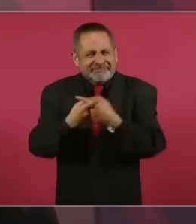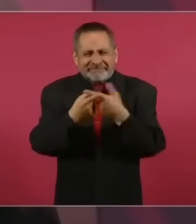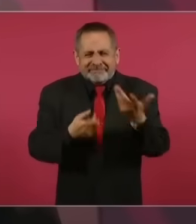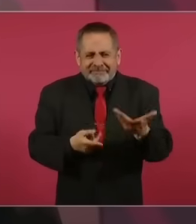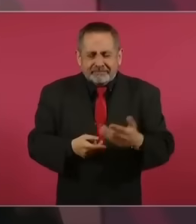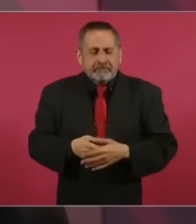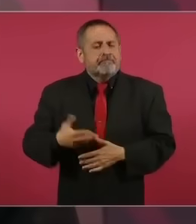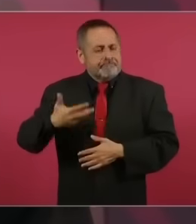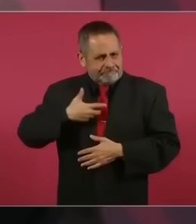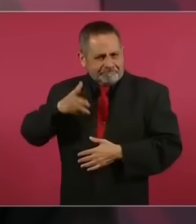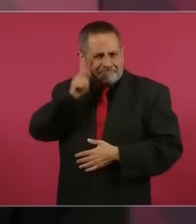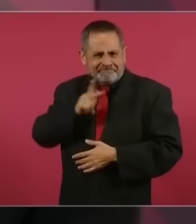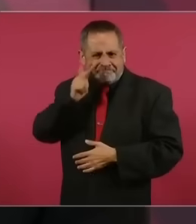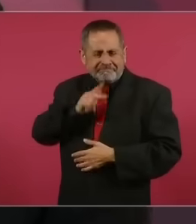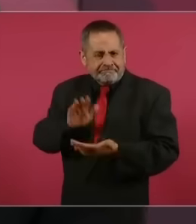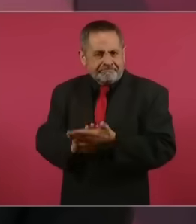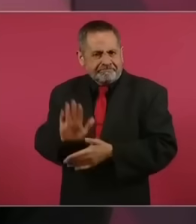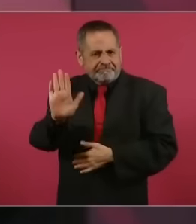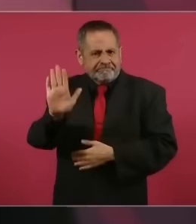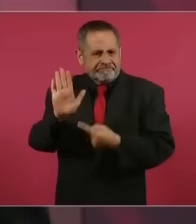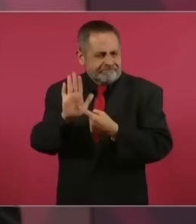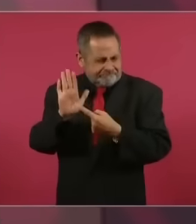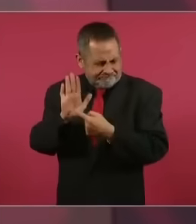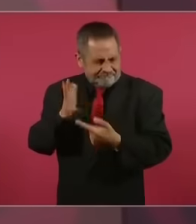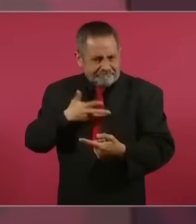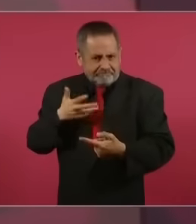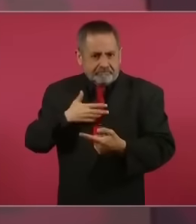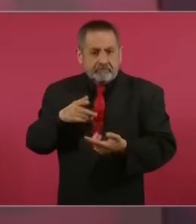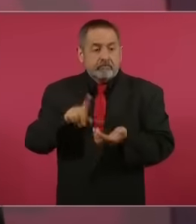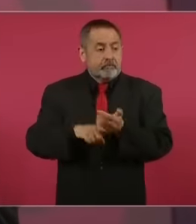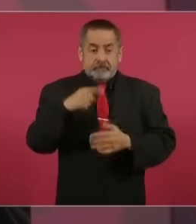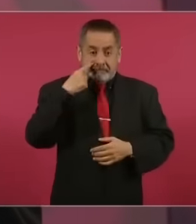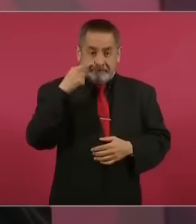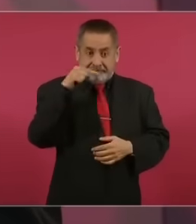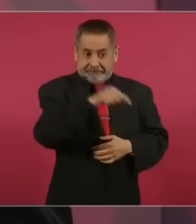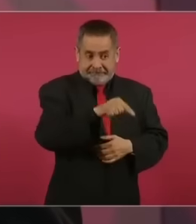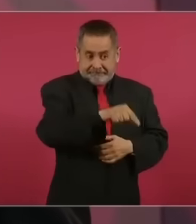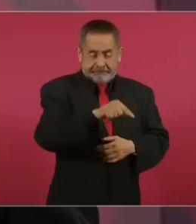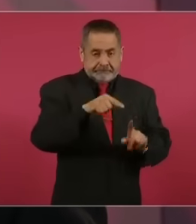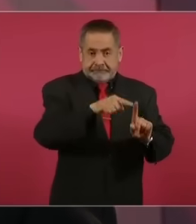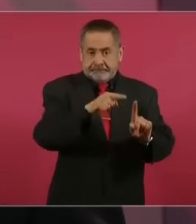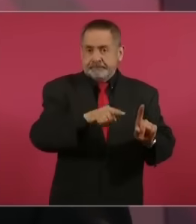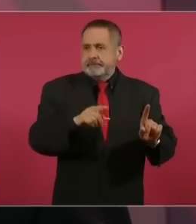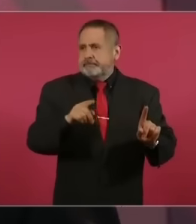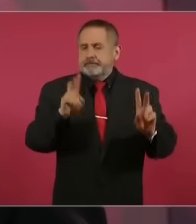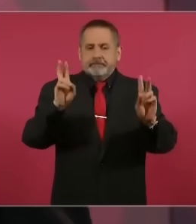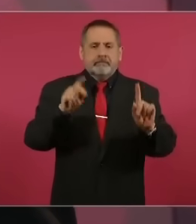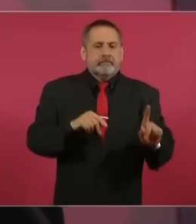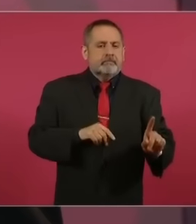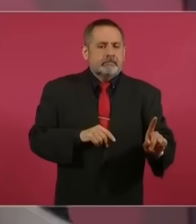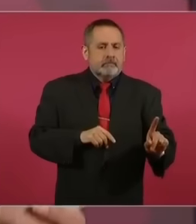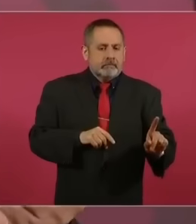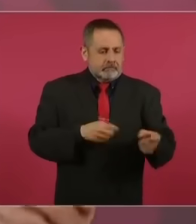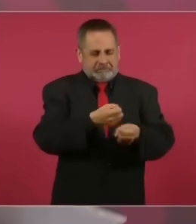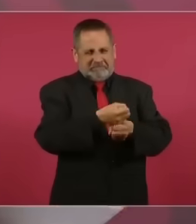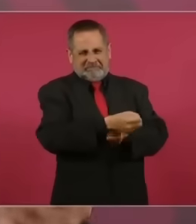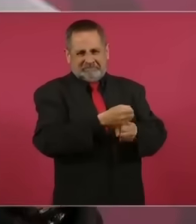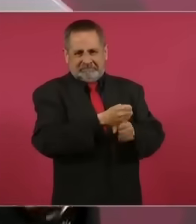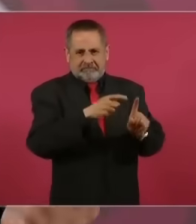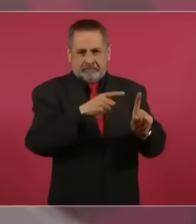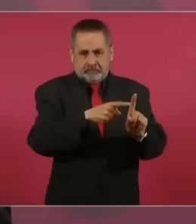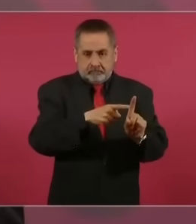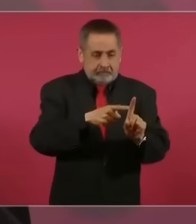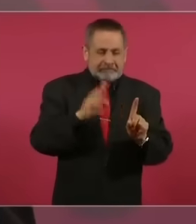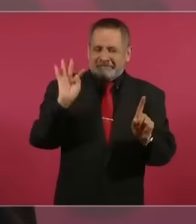Entonces, tengo las pruebas de cómo uno de los que supuestamente fue torturado